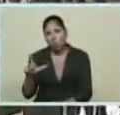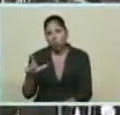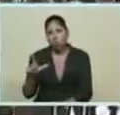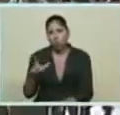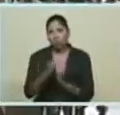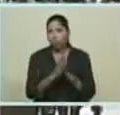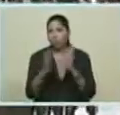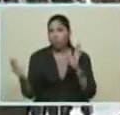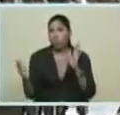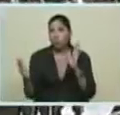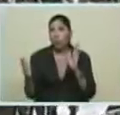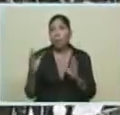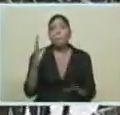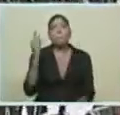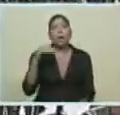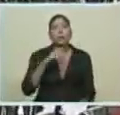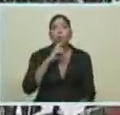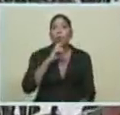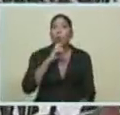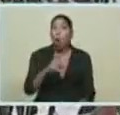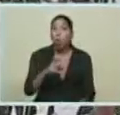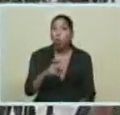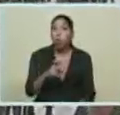odio, queridos